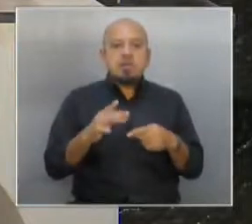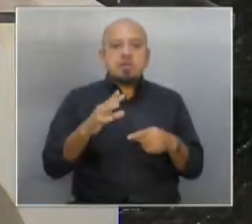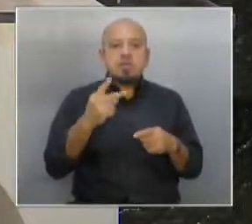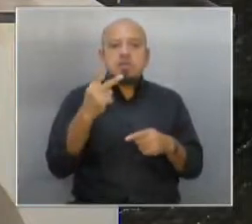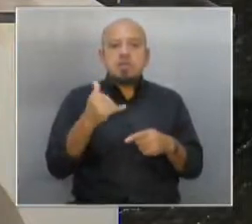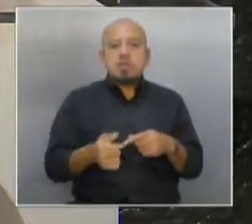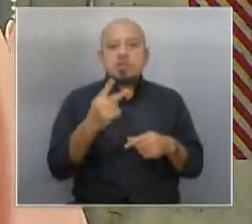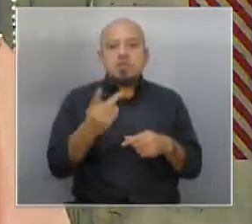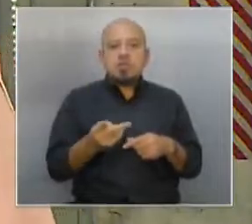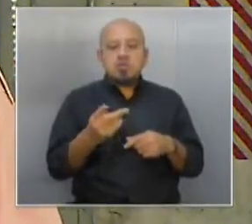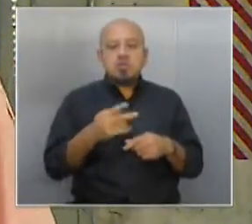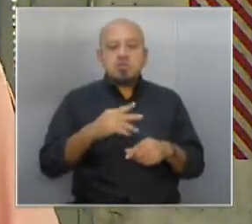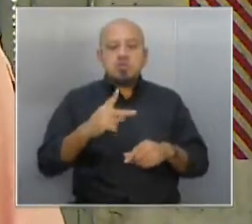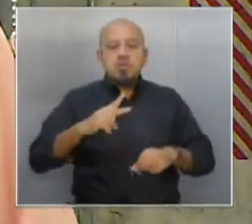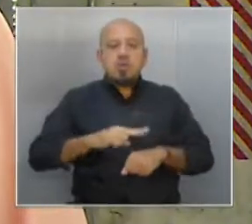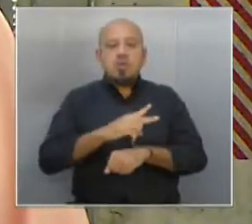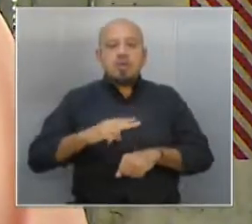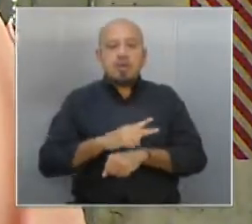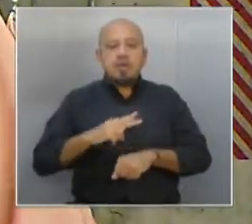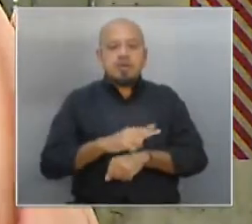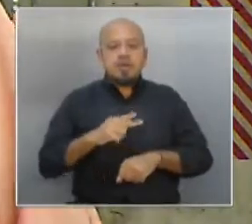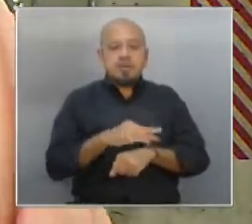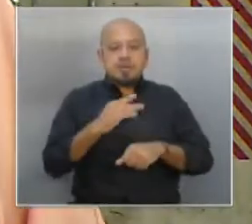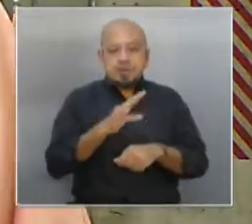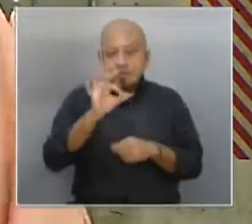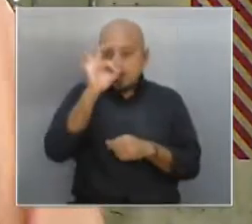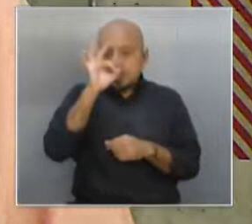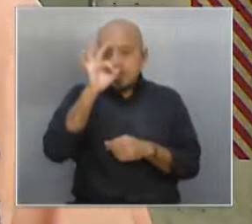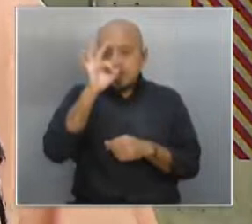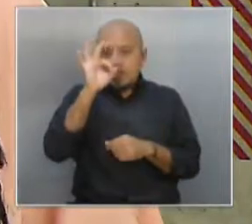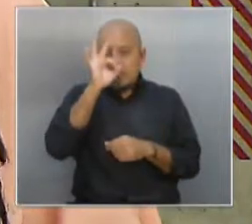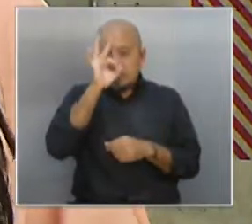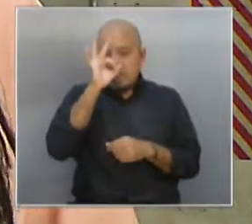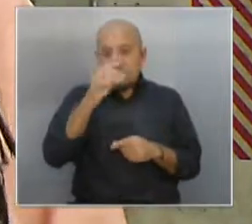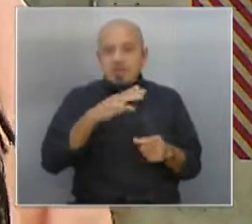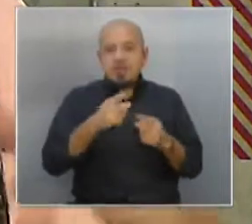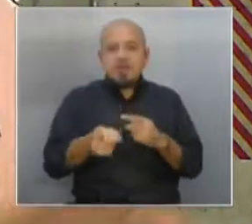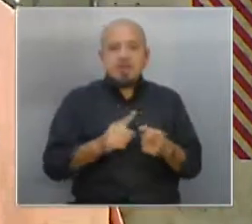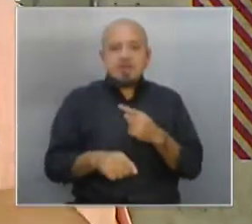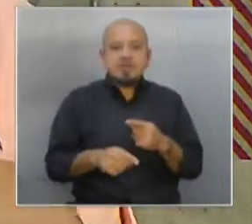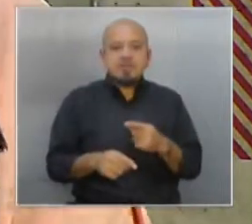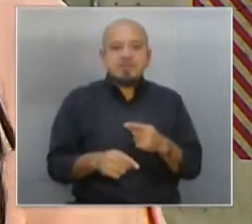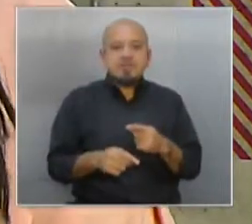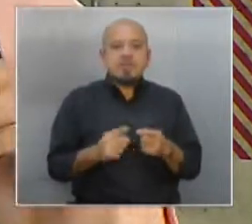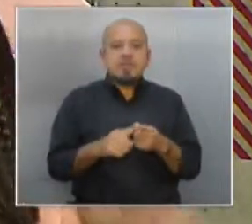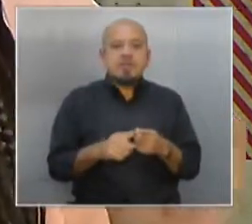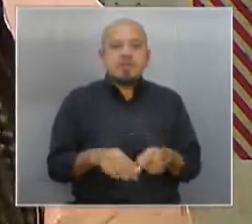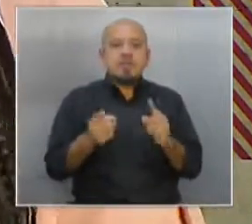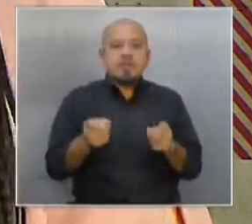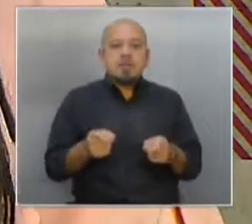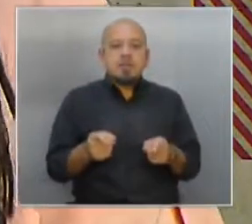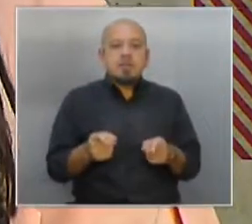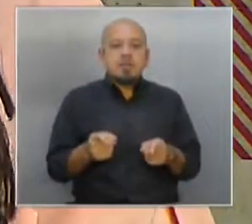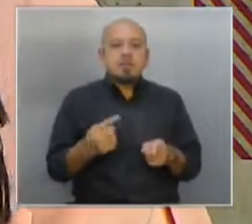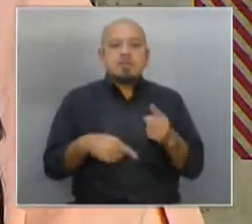ovejas hermosas, que son sus mascotas, una chancha que ahí hacía canto de fondo. Y ahora nos va a contar un poquito más de cada una de las